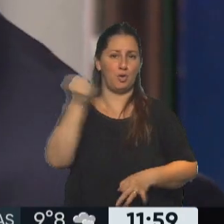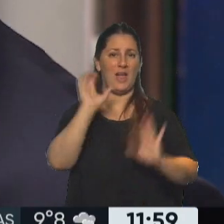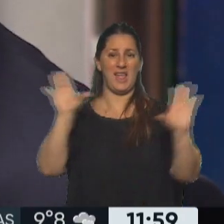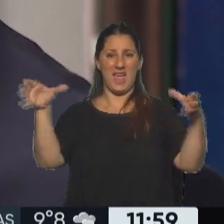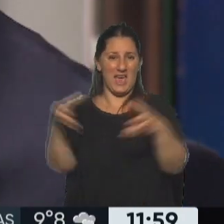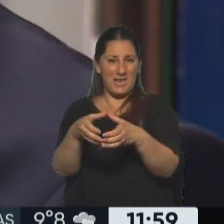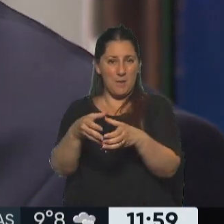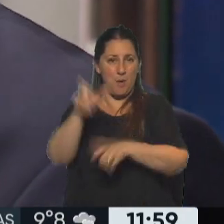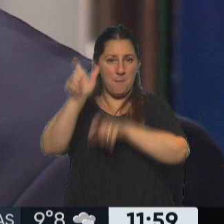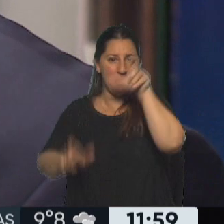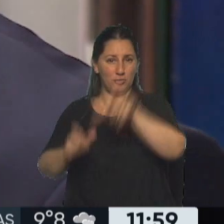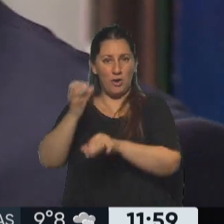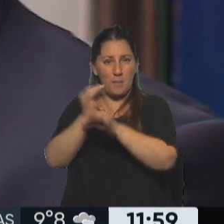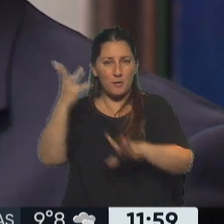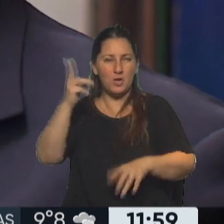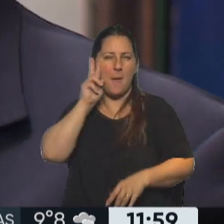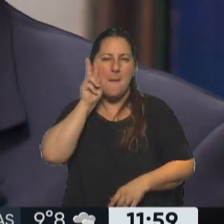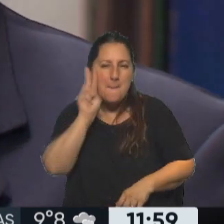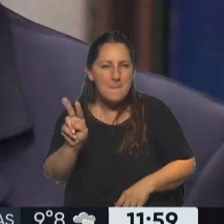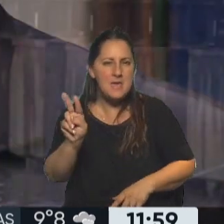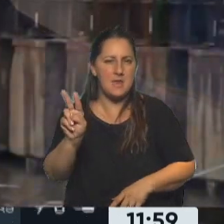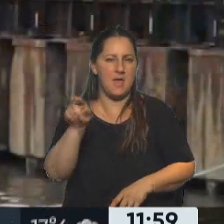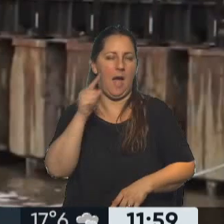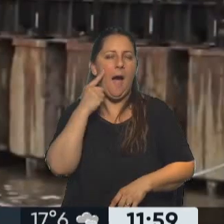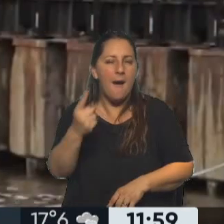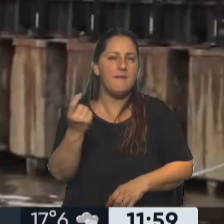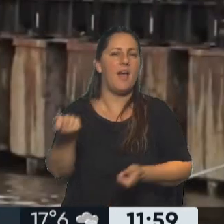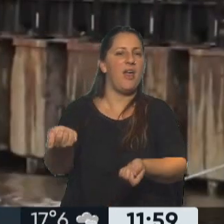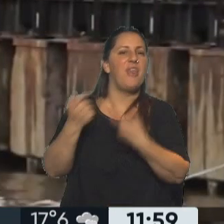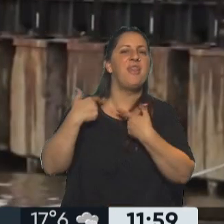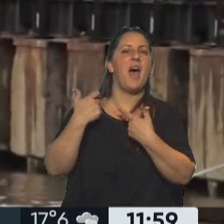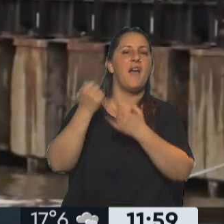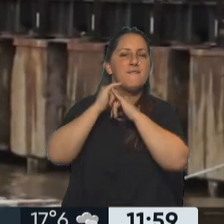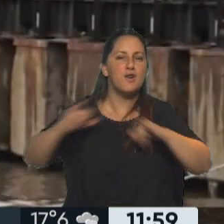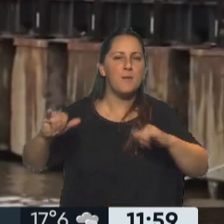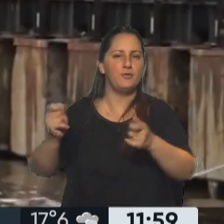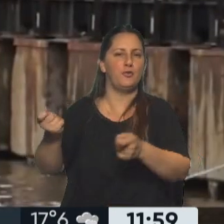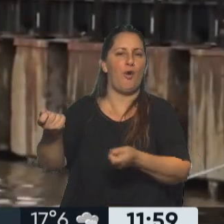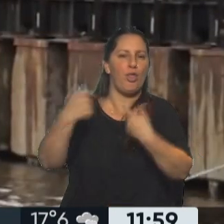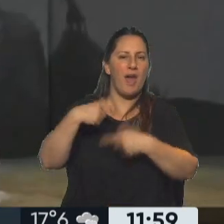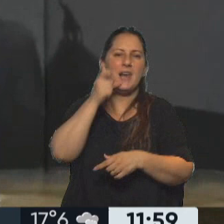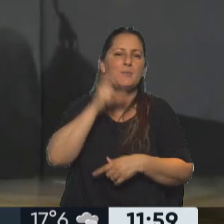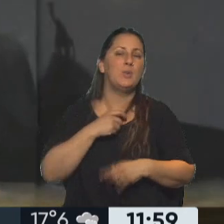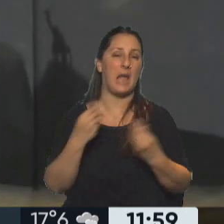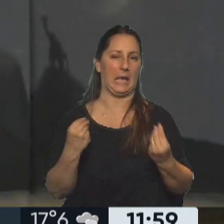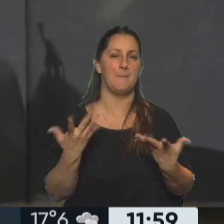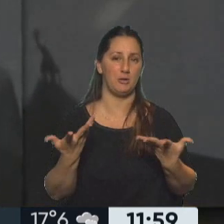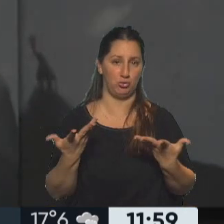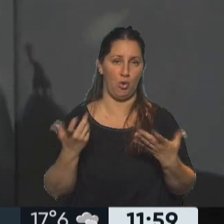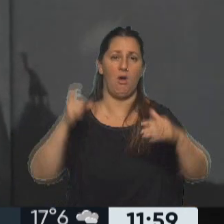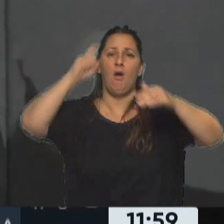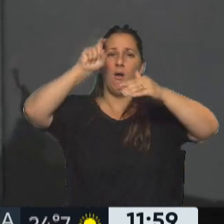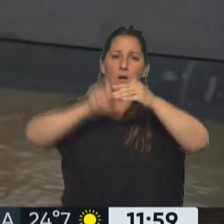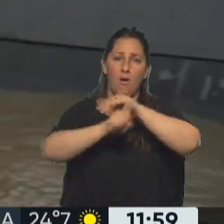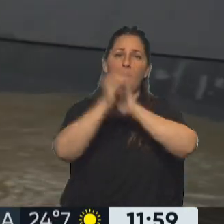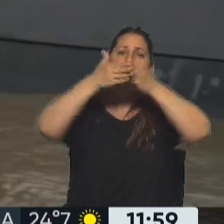de expertos los puedan ver y nos puedan empezar a dar respuestas acerca de qué es lo que ocurrió, que seguramente va a ser